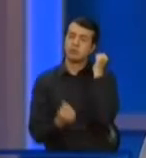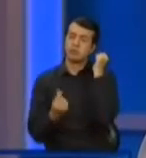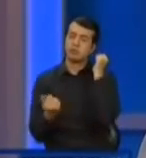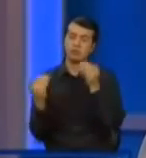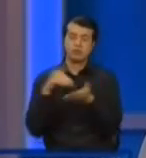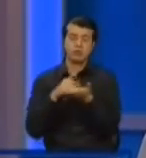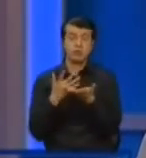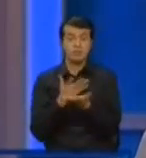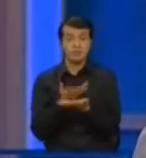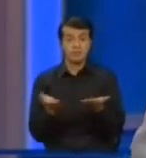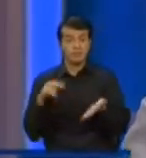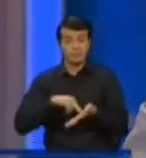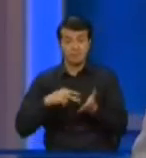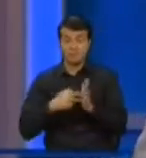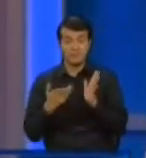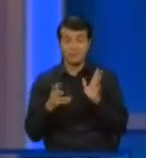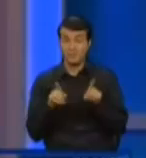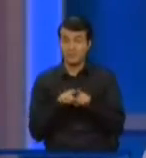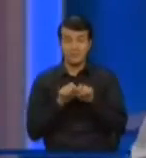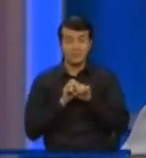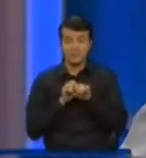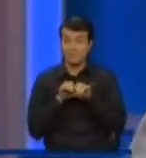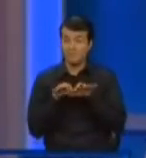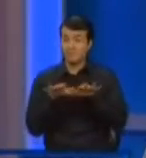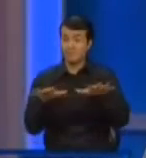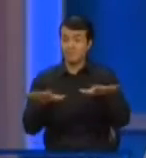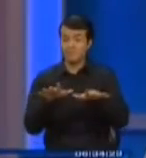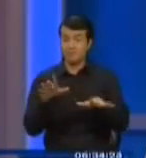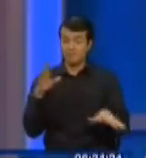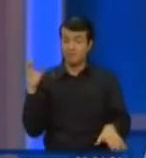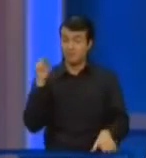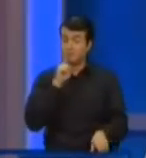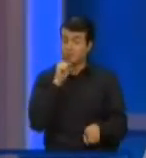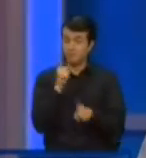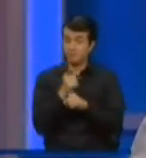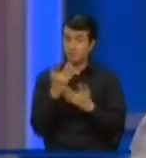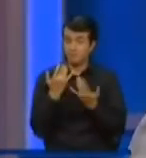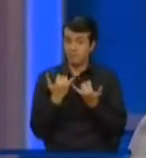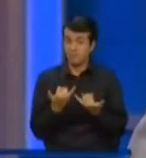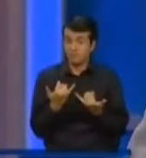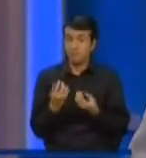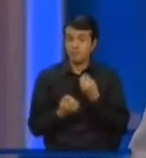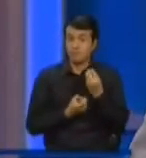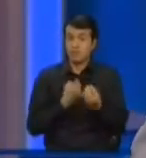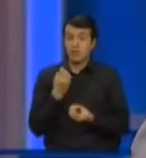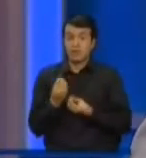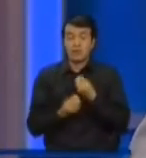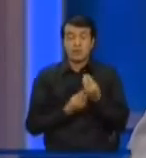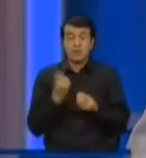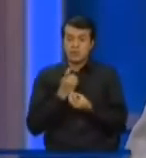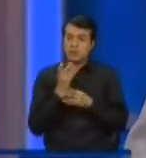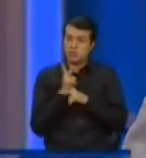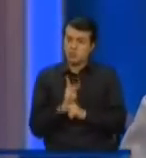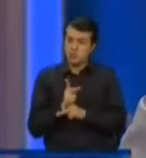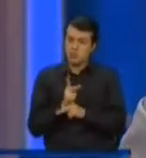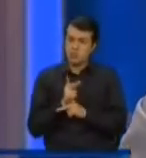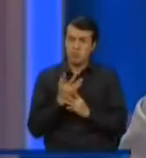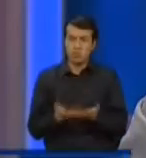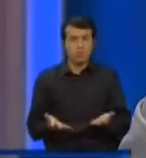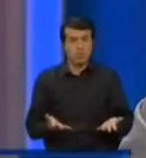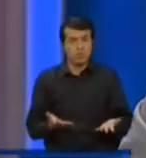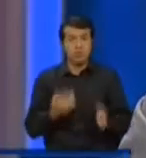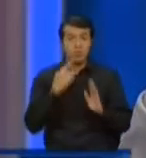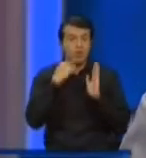una situación generalizada si es que nos damos cuenta que hay que prevenir.